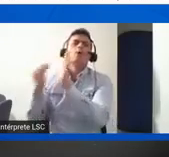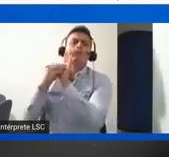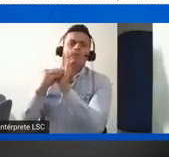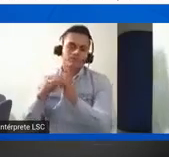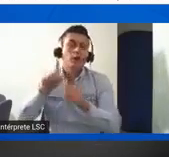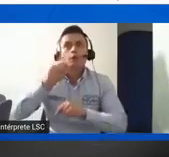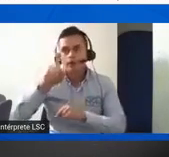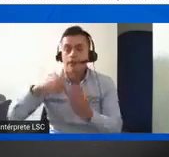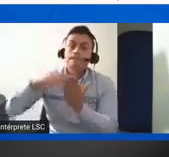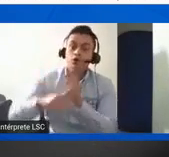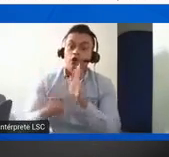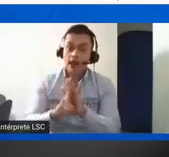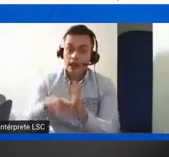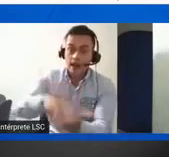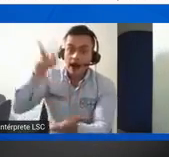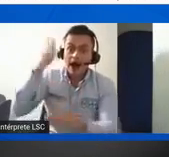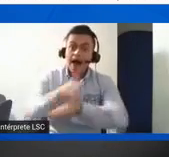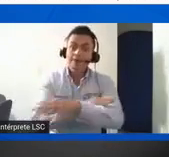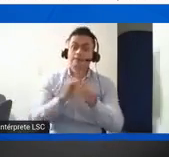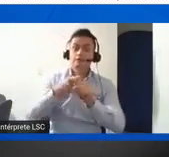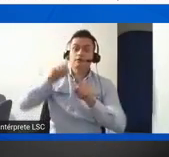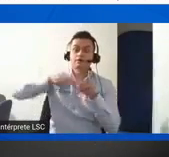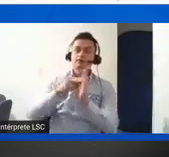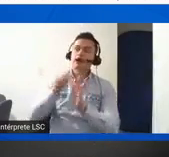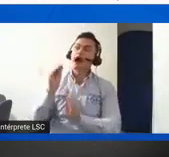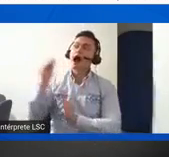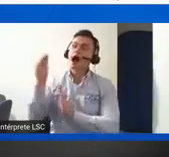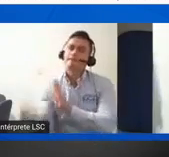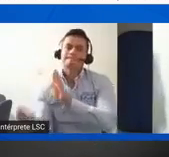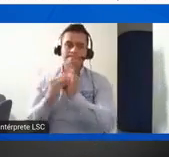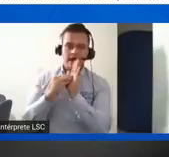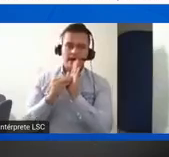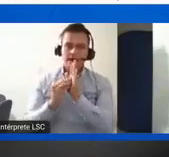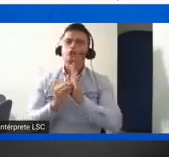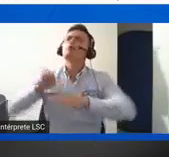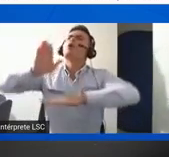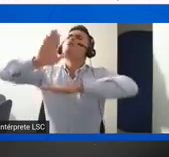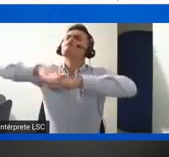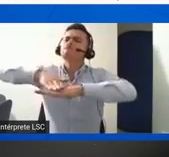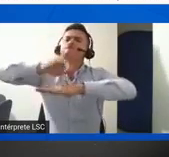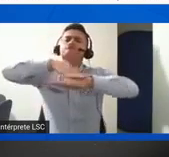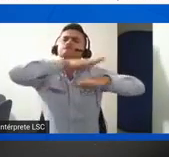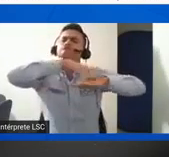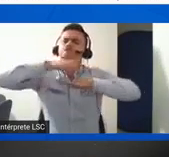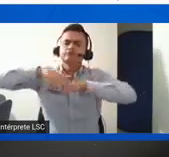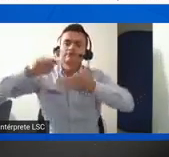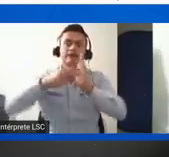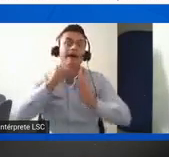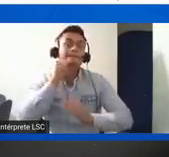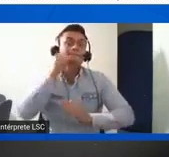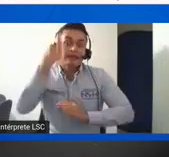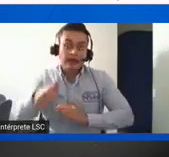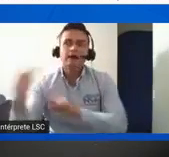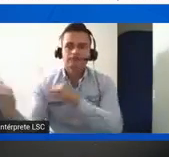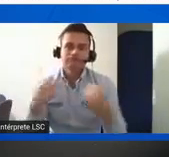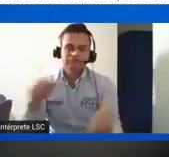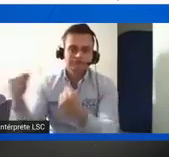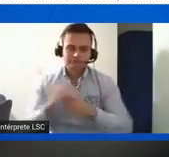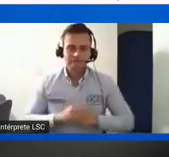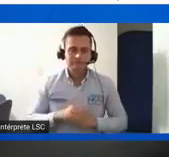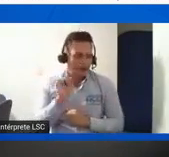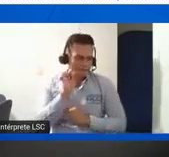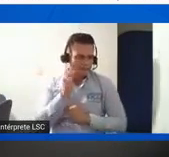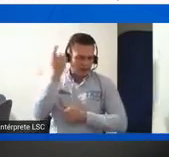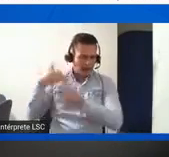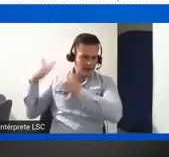un proyecto de ley, primero tiene que ser anunciado. Eso implica que al día siguiente se puede poner en discusión el proyecto. Cuando lo anunciaron la primera